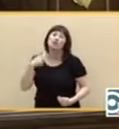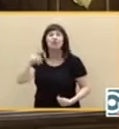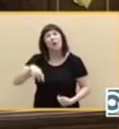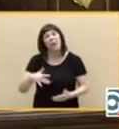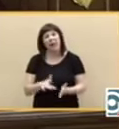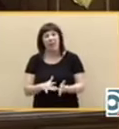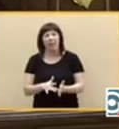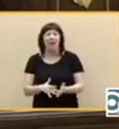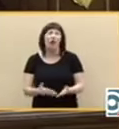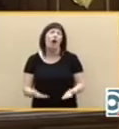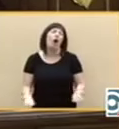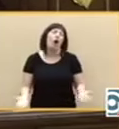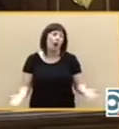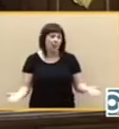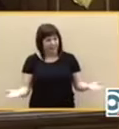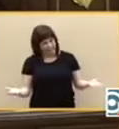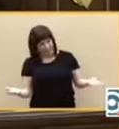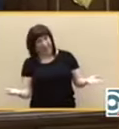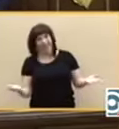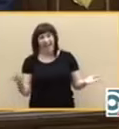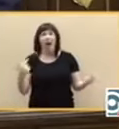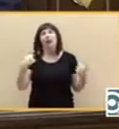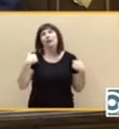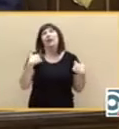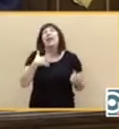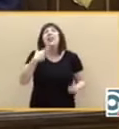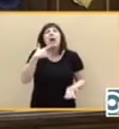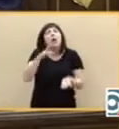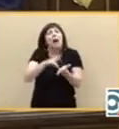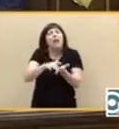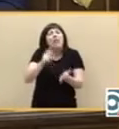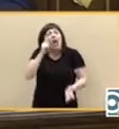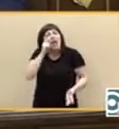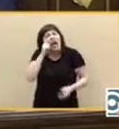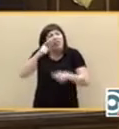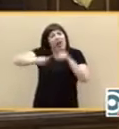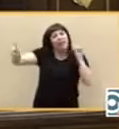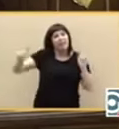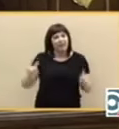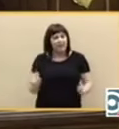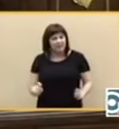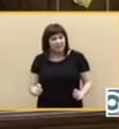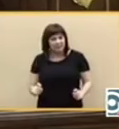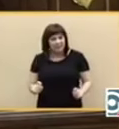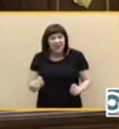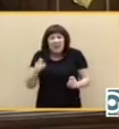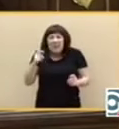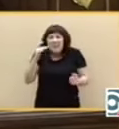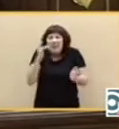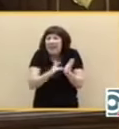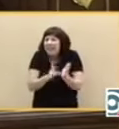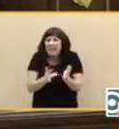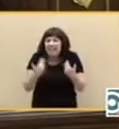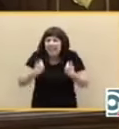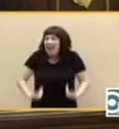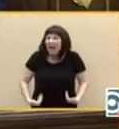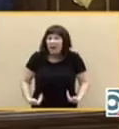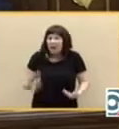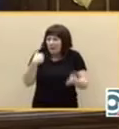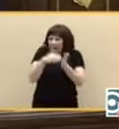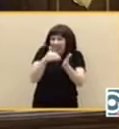Hombre, por ser valenciano, ni que tuviéramos una raza o una etnia diferente. Por ser valenciano, no tengo nada que ver con lo que